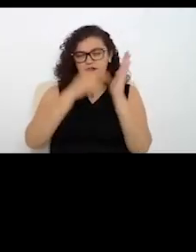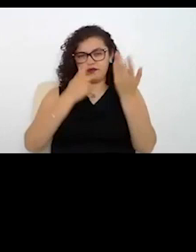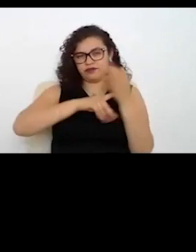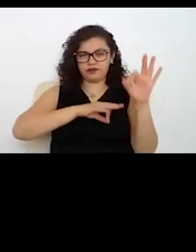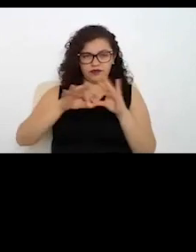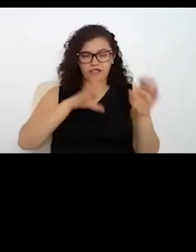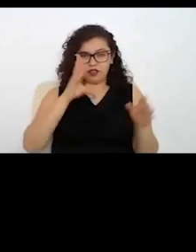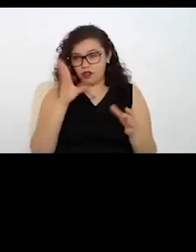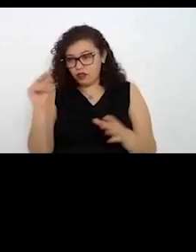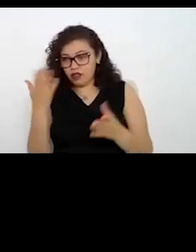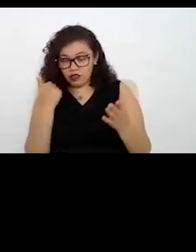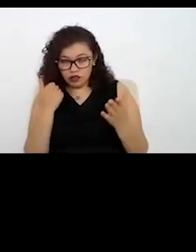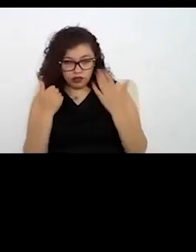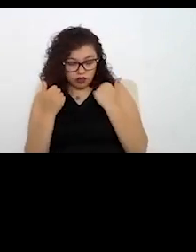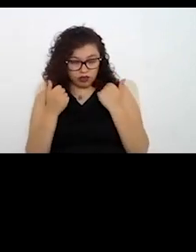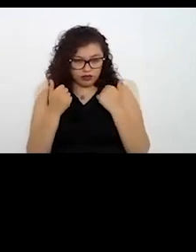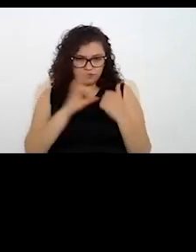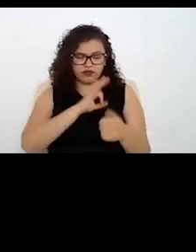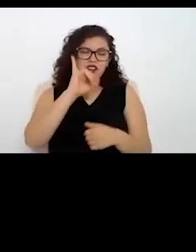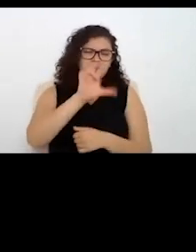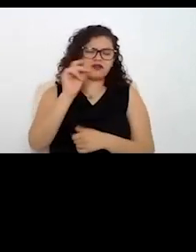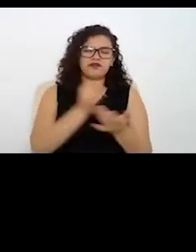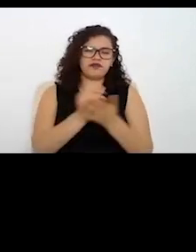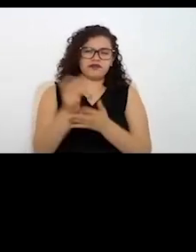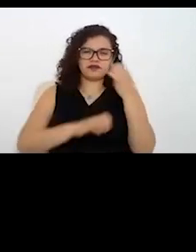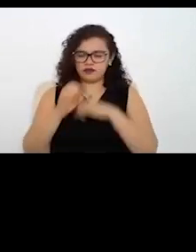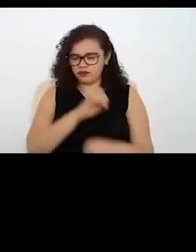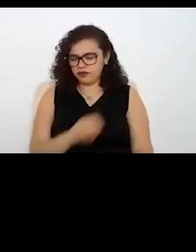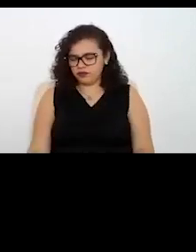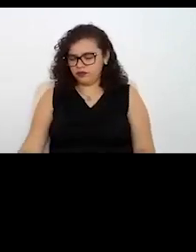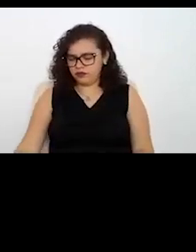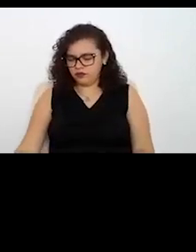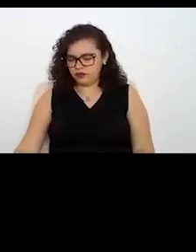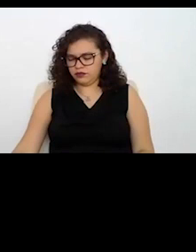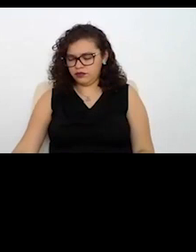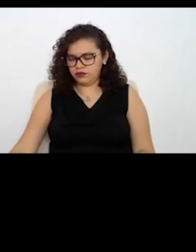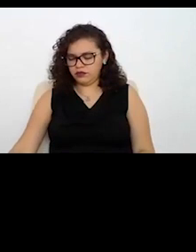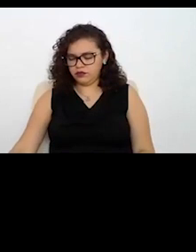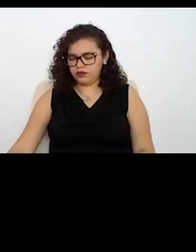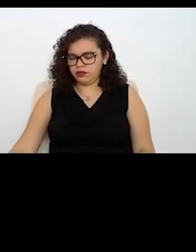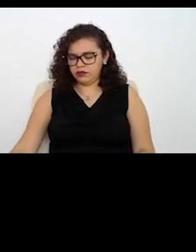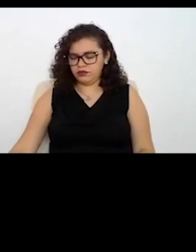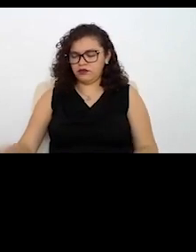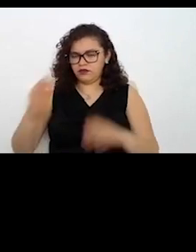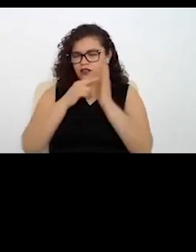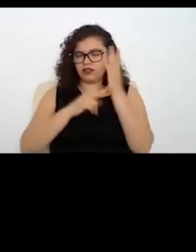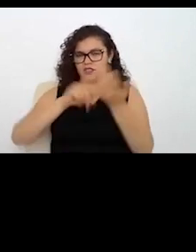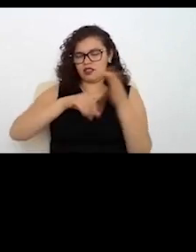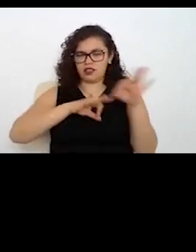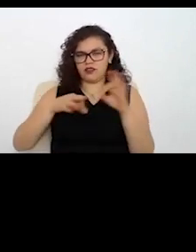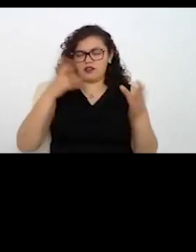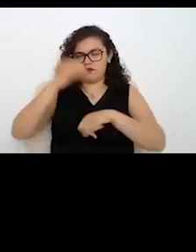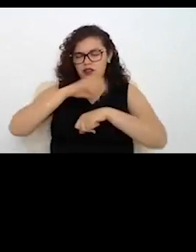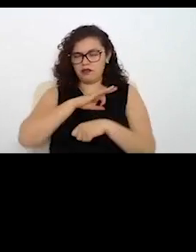trabajo, pueden o no otorgarlos la empresa y si lo quieren establecer, lo pueden incluir en su reglamento interior de trabajo. Pero como tal no hay